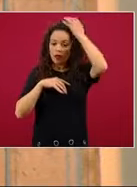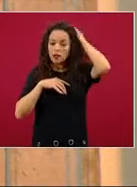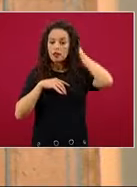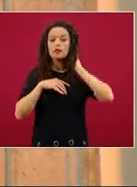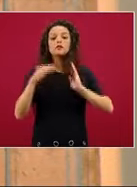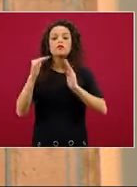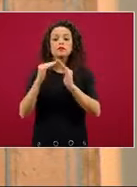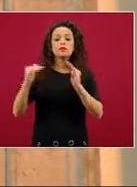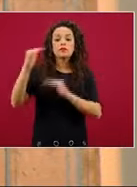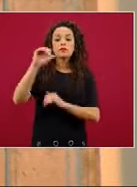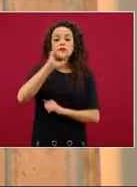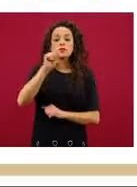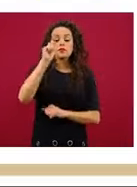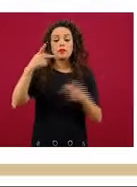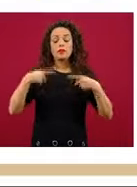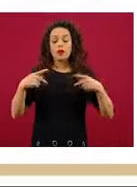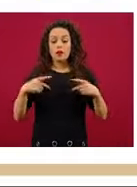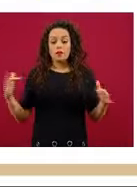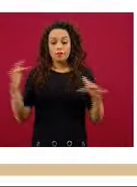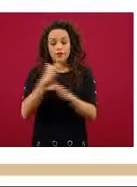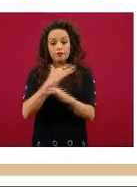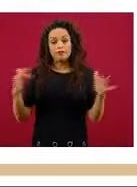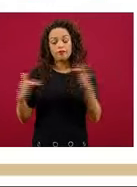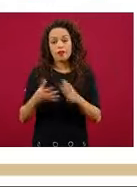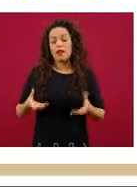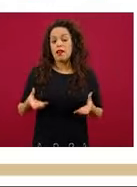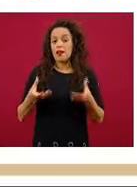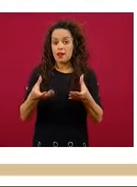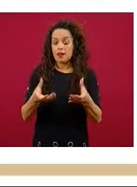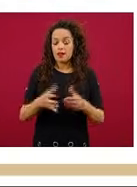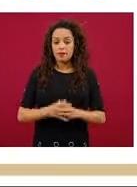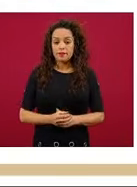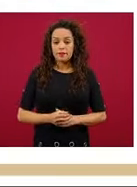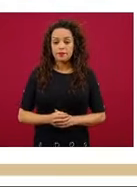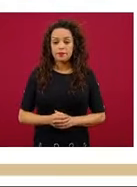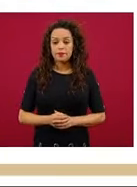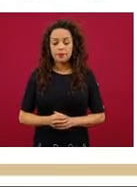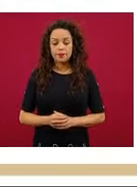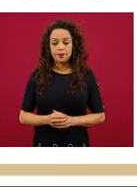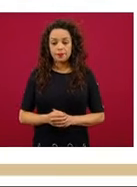de movilidad de las personas en el espacio público. La siguiente, por favor.